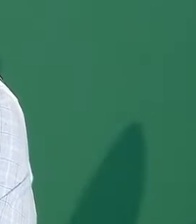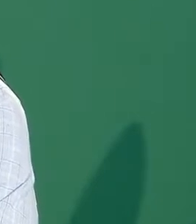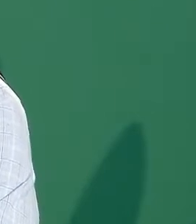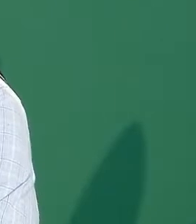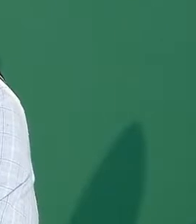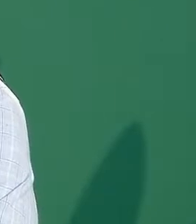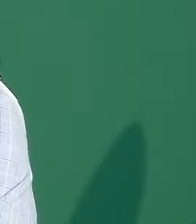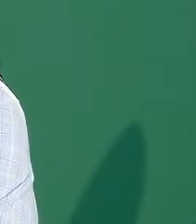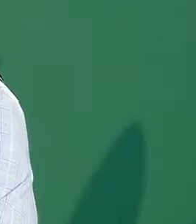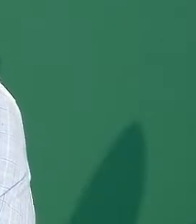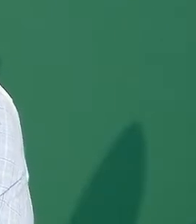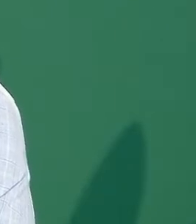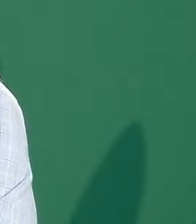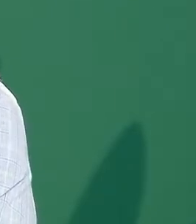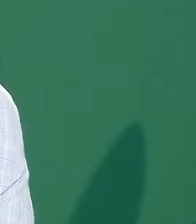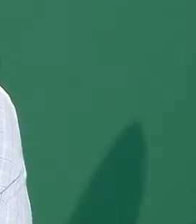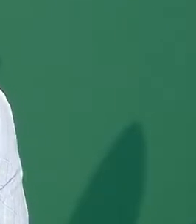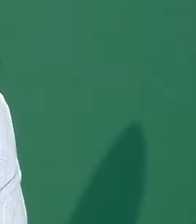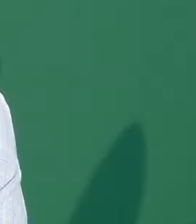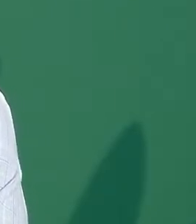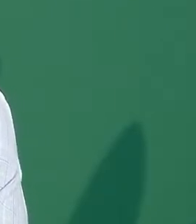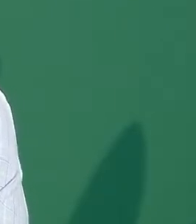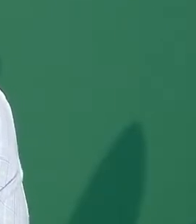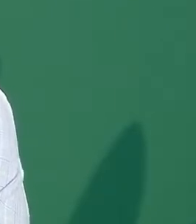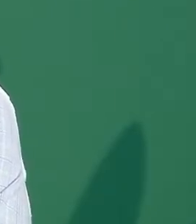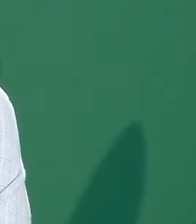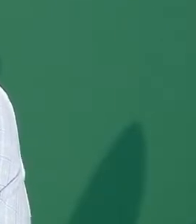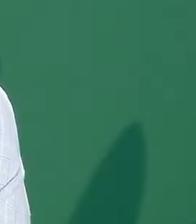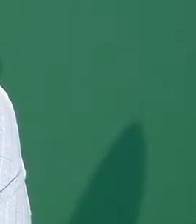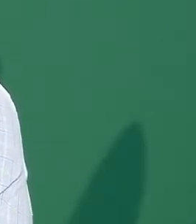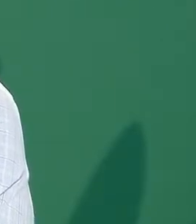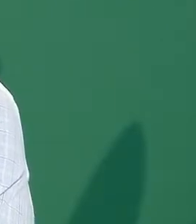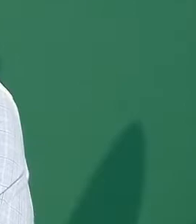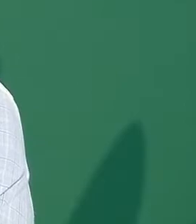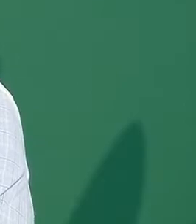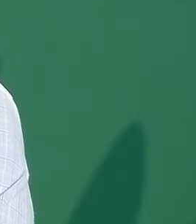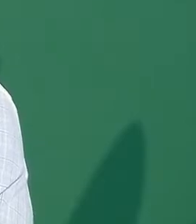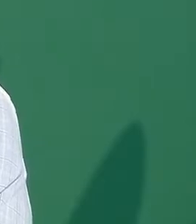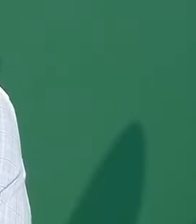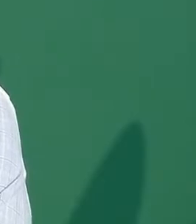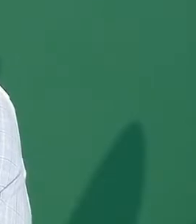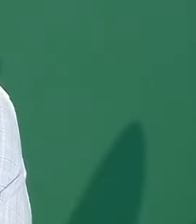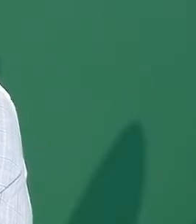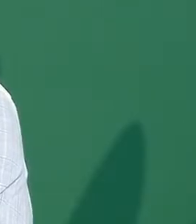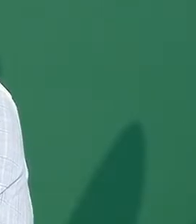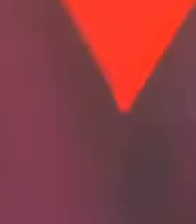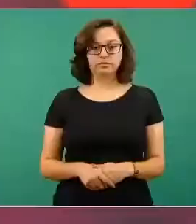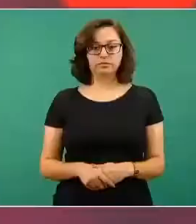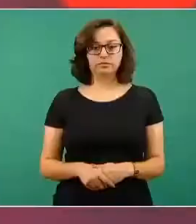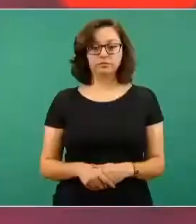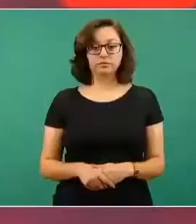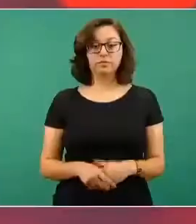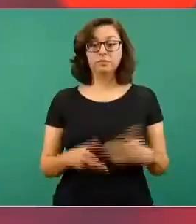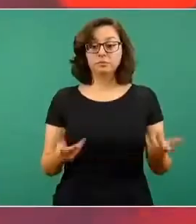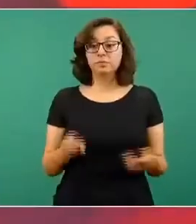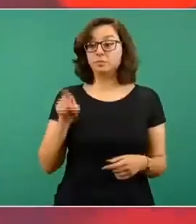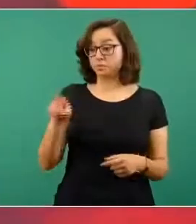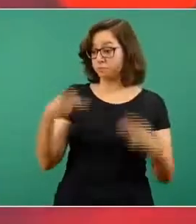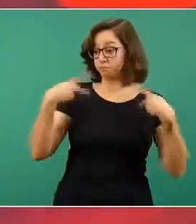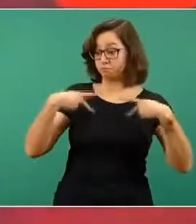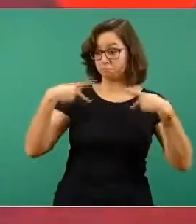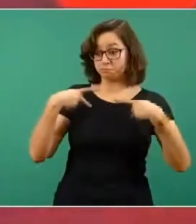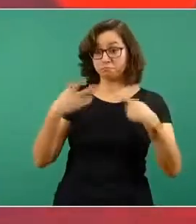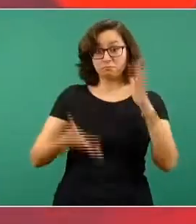va a movilizarse en el espacio público y de seguro obviamente va a estar en espacios en donde puede